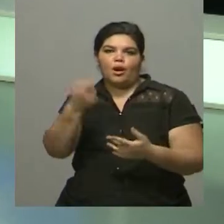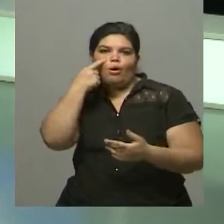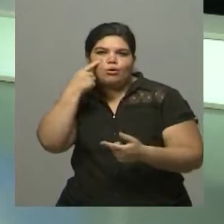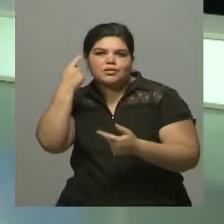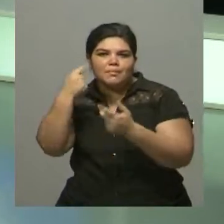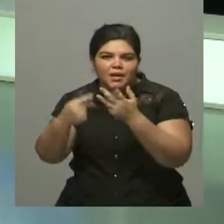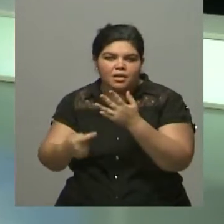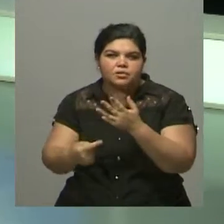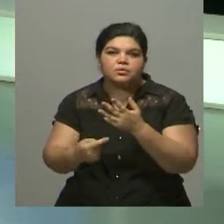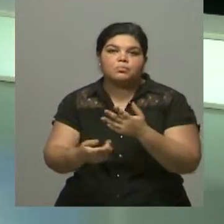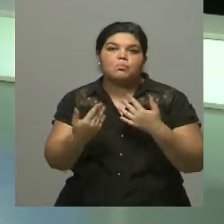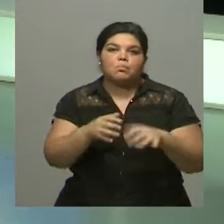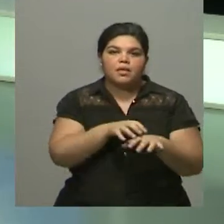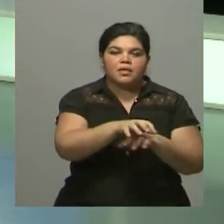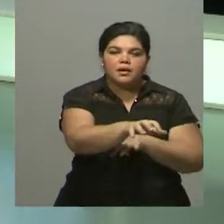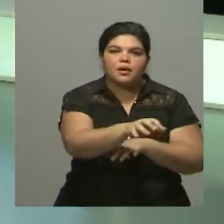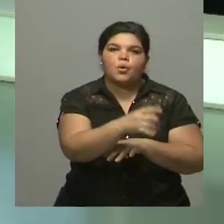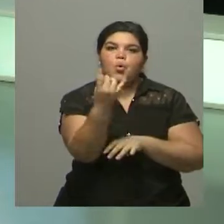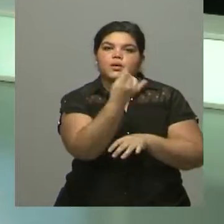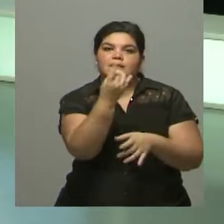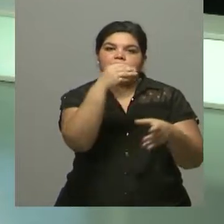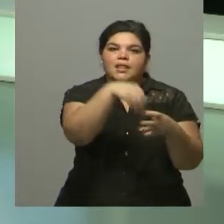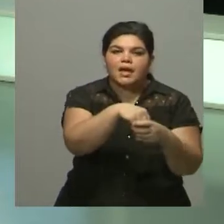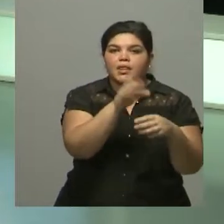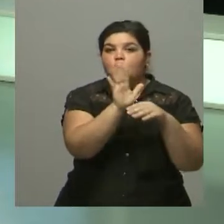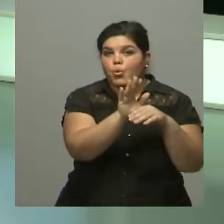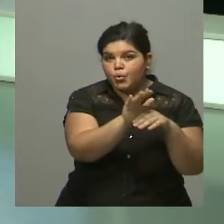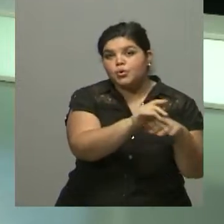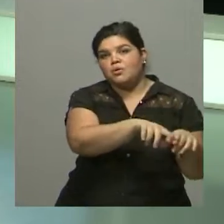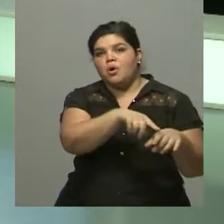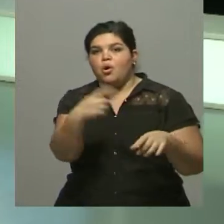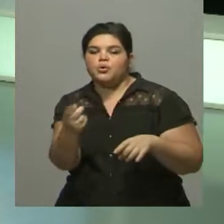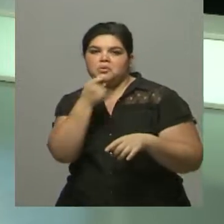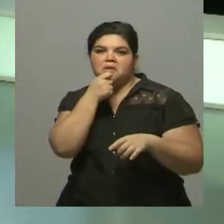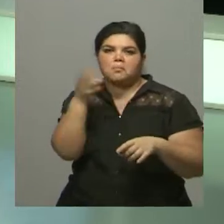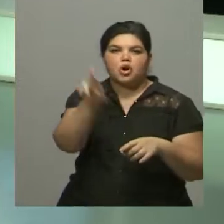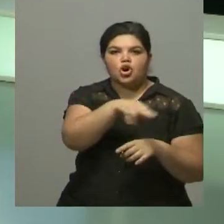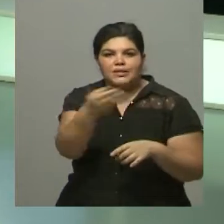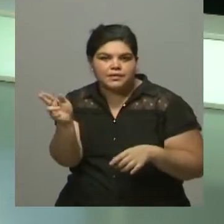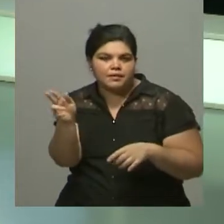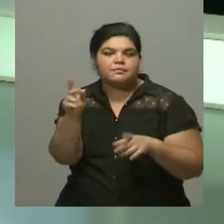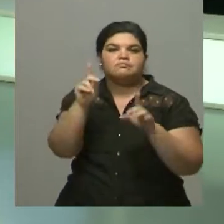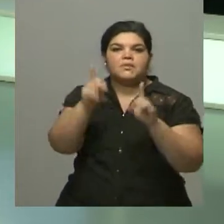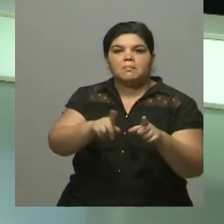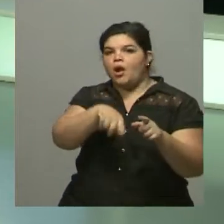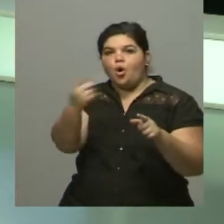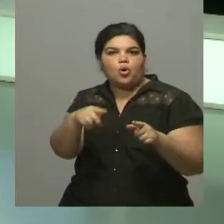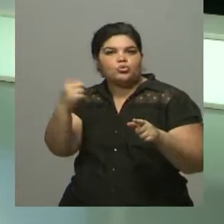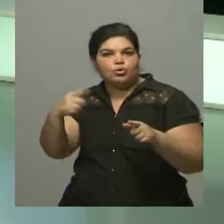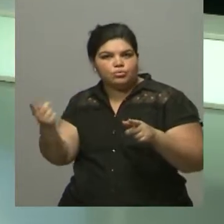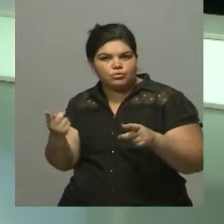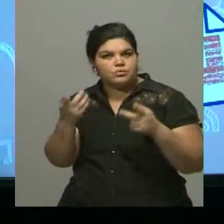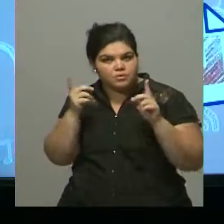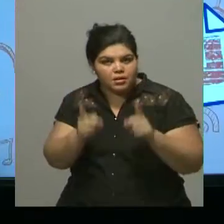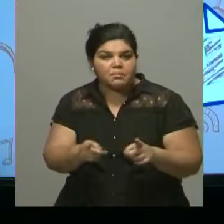de investigación, tanto de la Universidad, en este caso Nacional de Cuyo, o puede ser del CONICET, o otros instancias de investigación, también